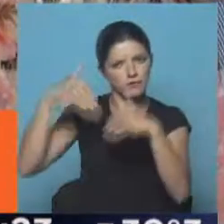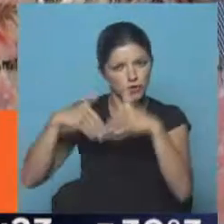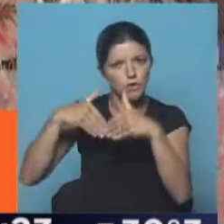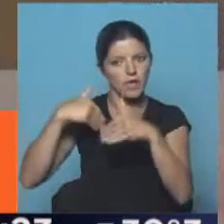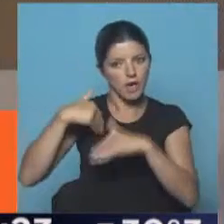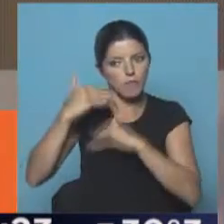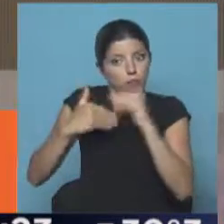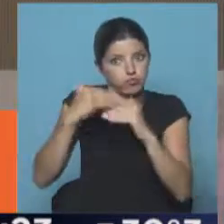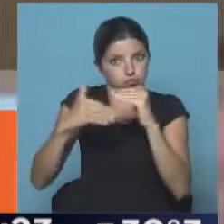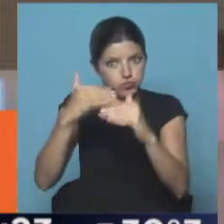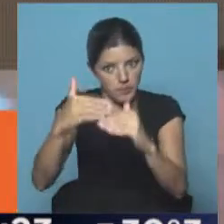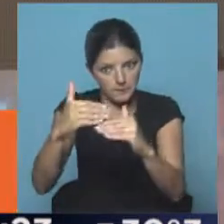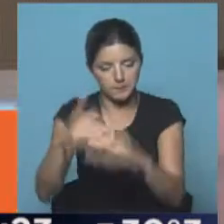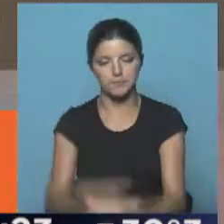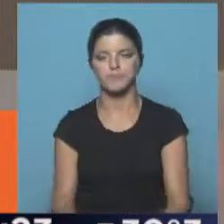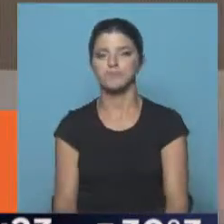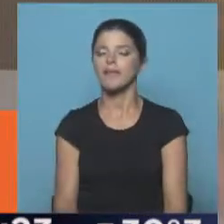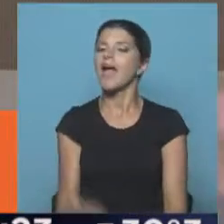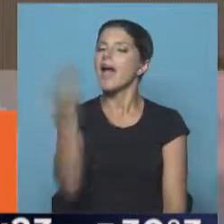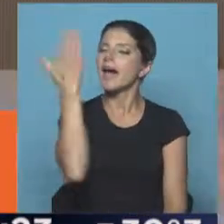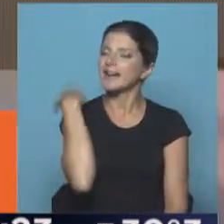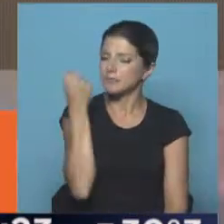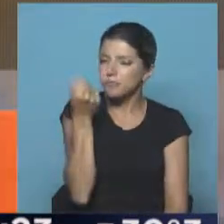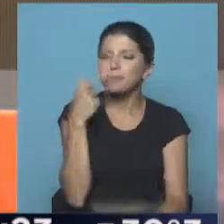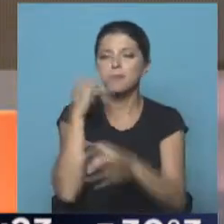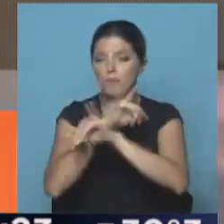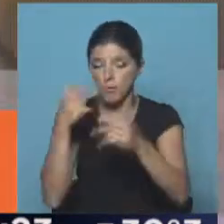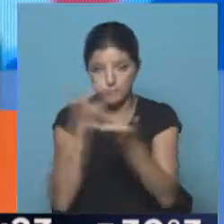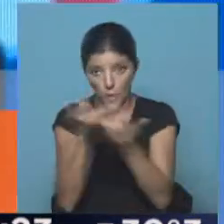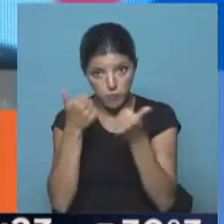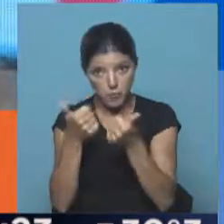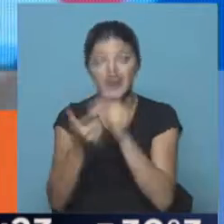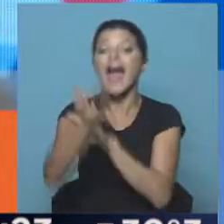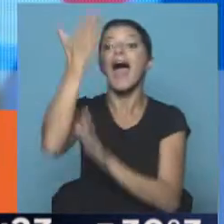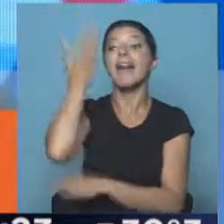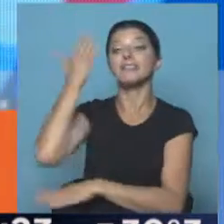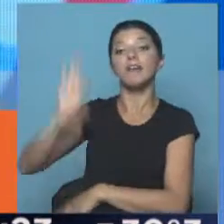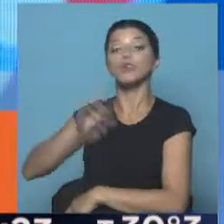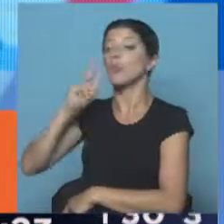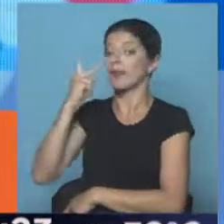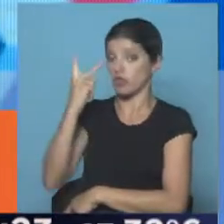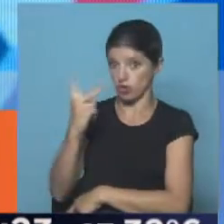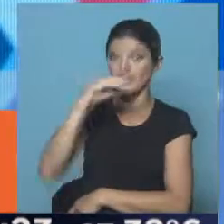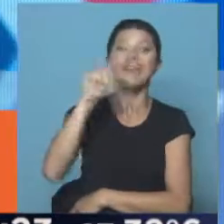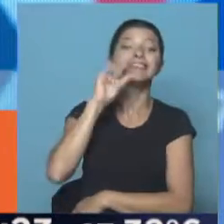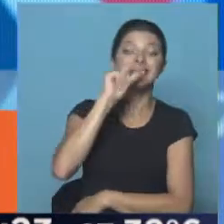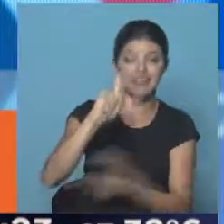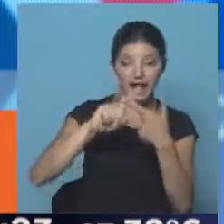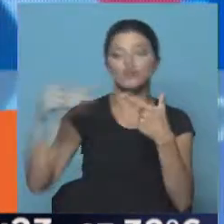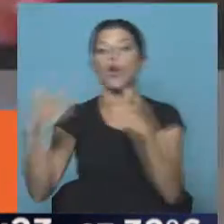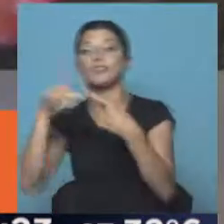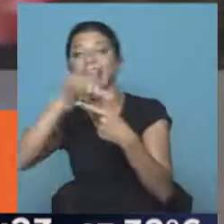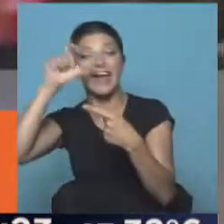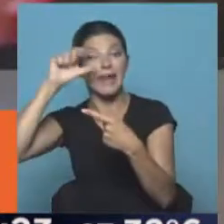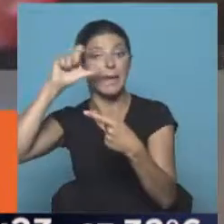media en Francia. Mencionaba recién bien el informe, la elección del 2002, en la cual Chirac compitió contra Le Pen padre, y Le Pen padre